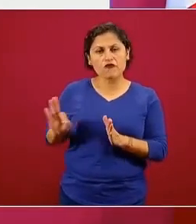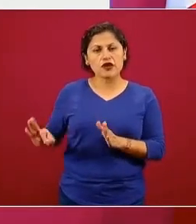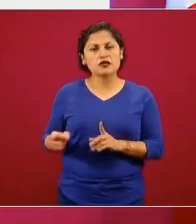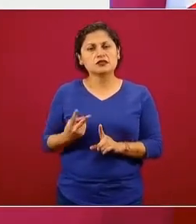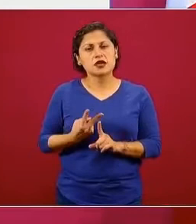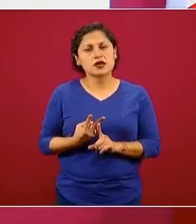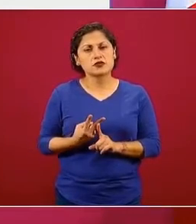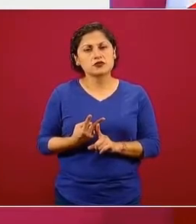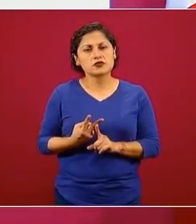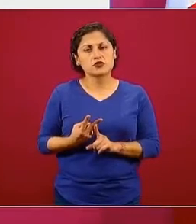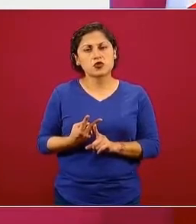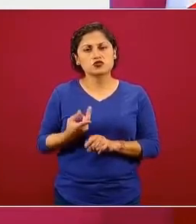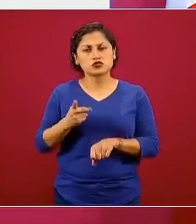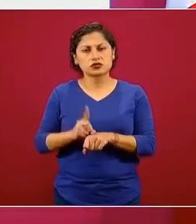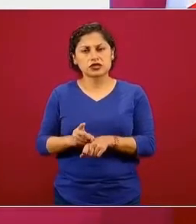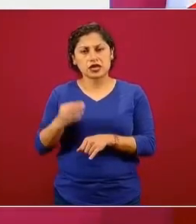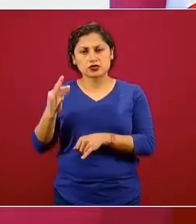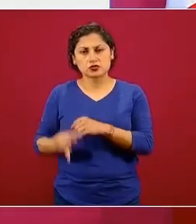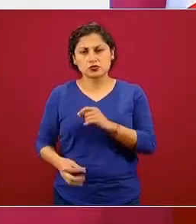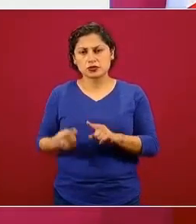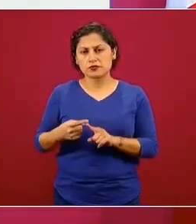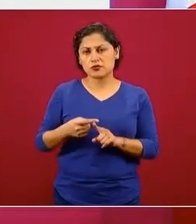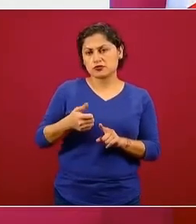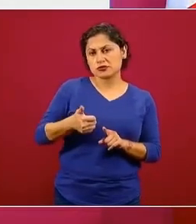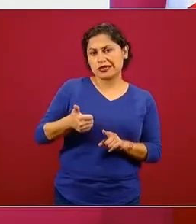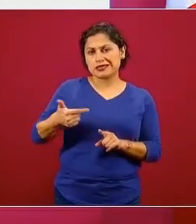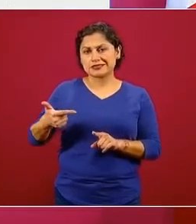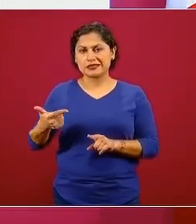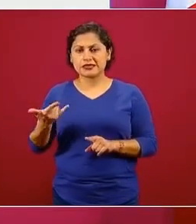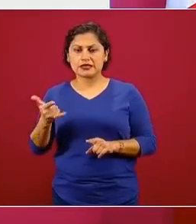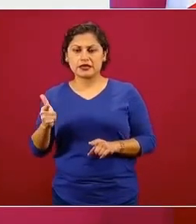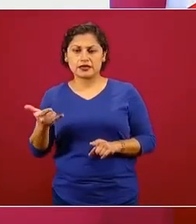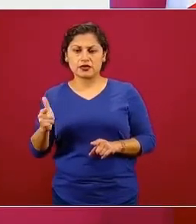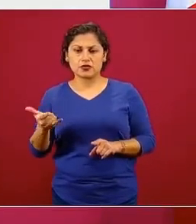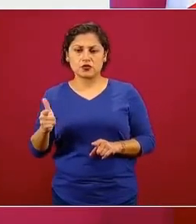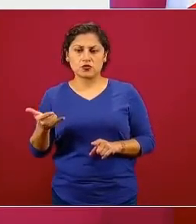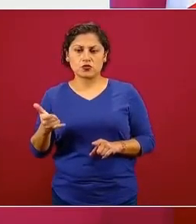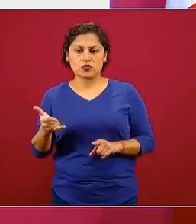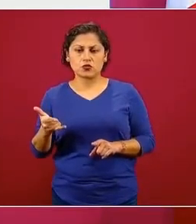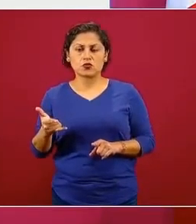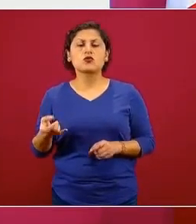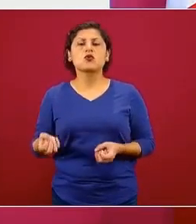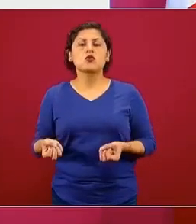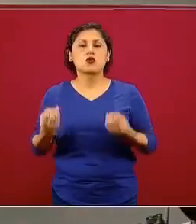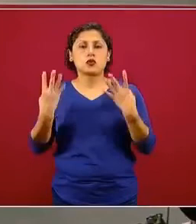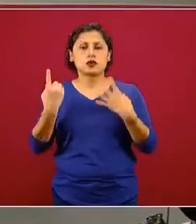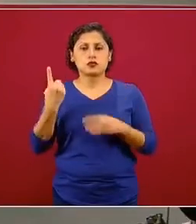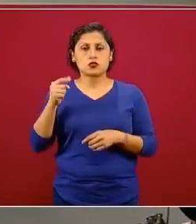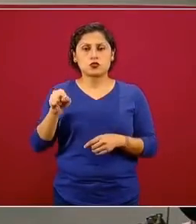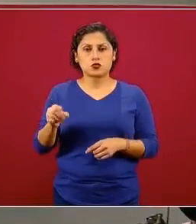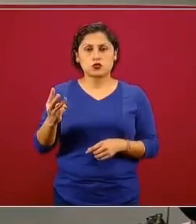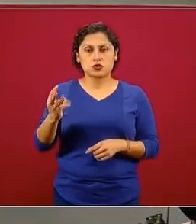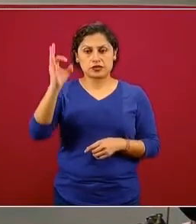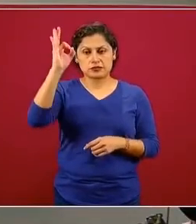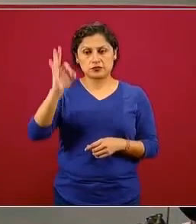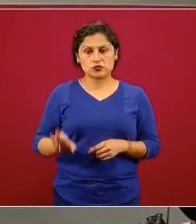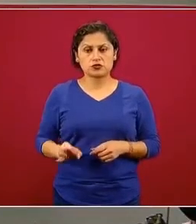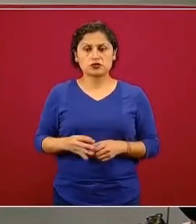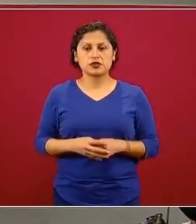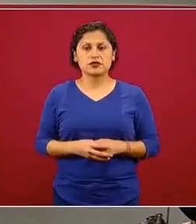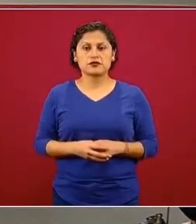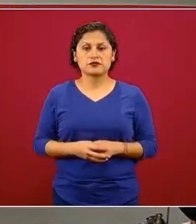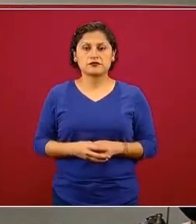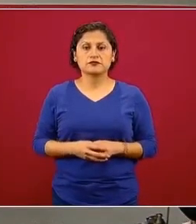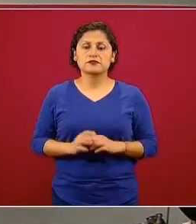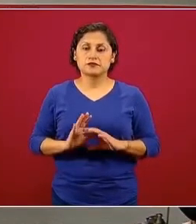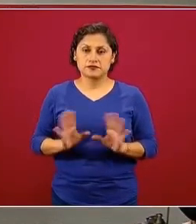en estos últimos 2 días, entre el 6 y 7 de julio, tuvimos 1.3%. También quitamos la